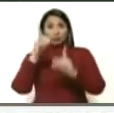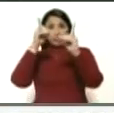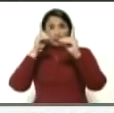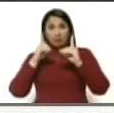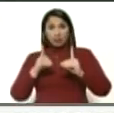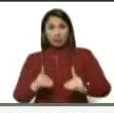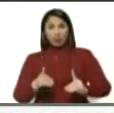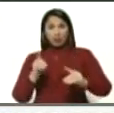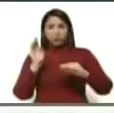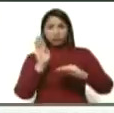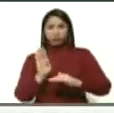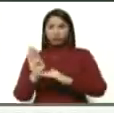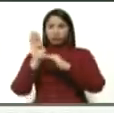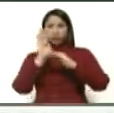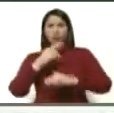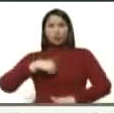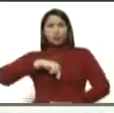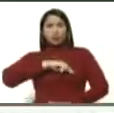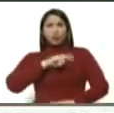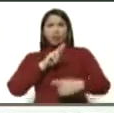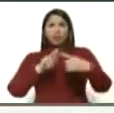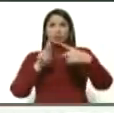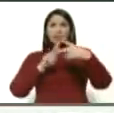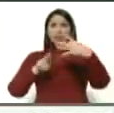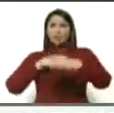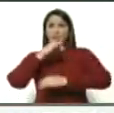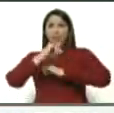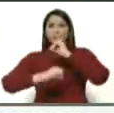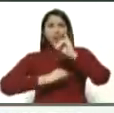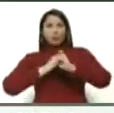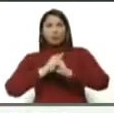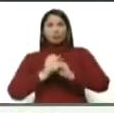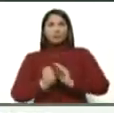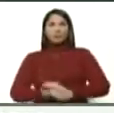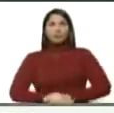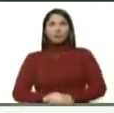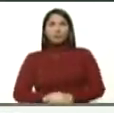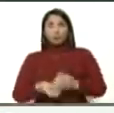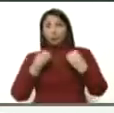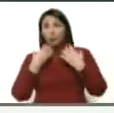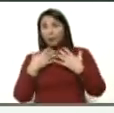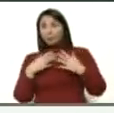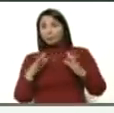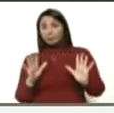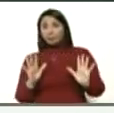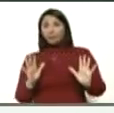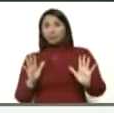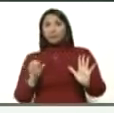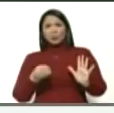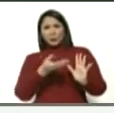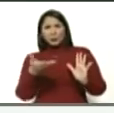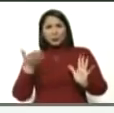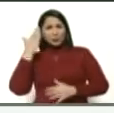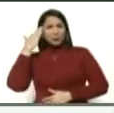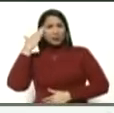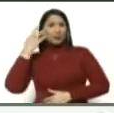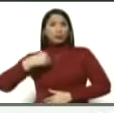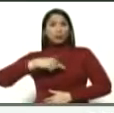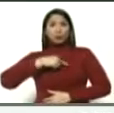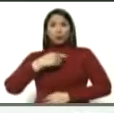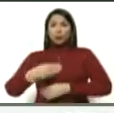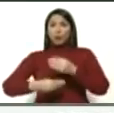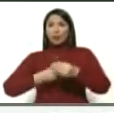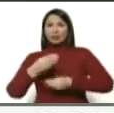fue proteger nuestras reservas internacionales. Bueno, ha empezado, ustedes bien saben, hemos venido